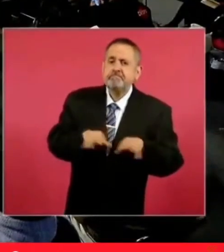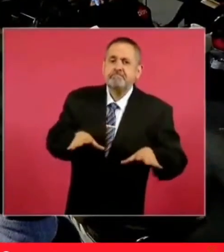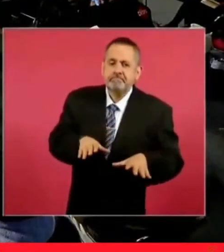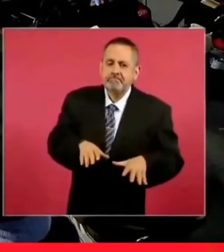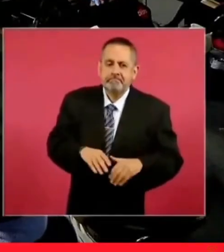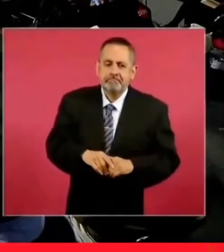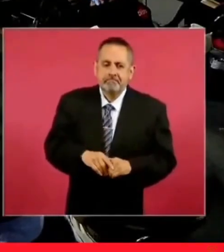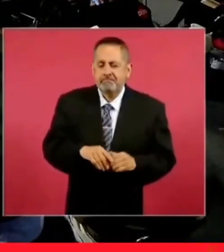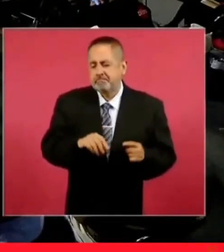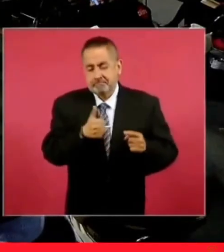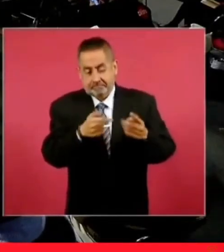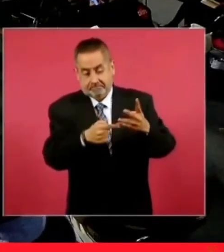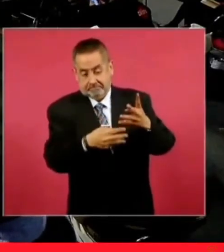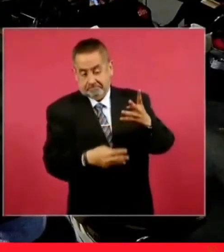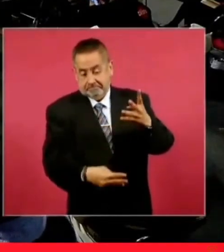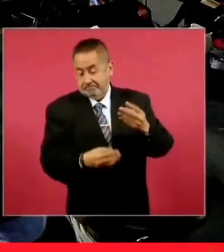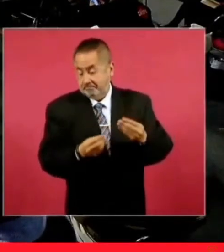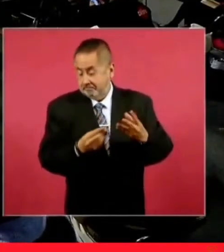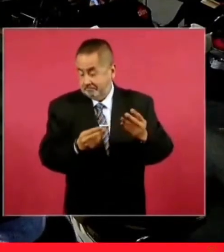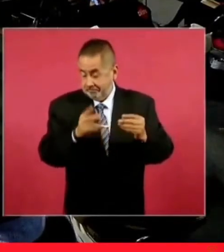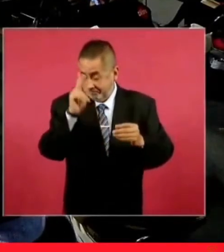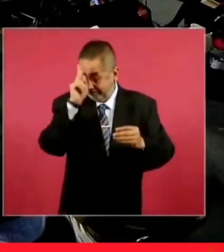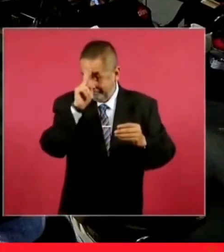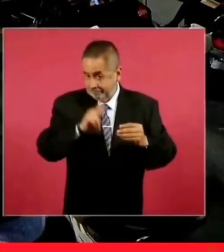y otras más,